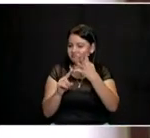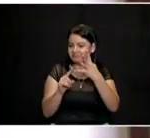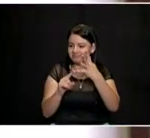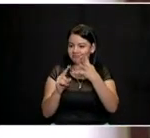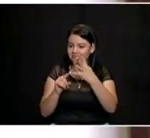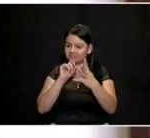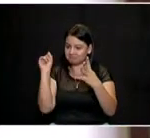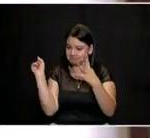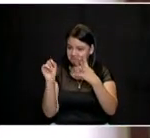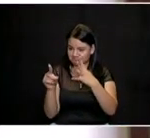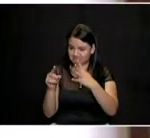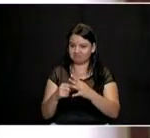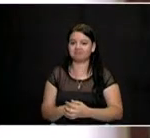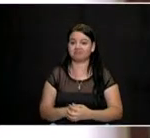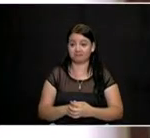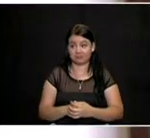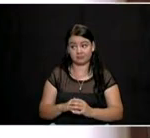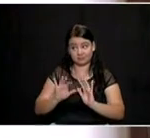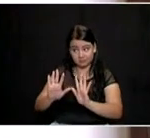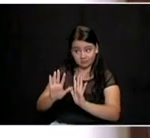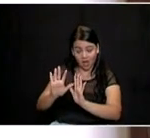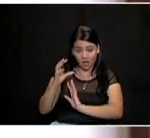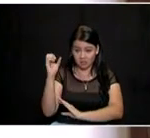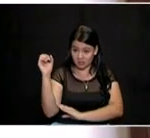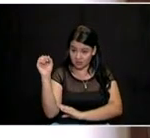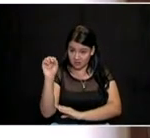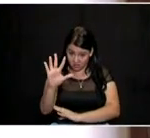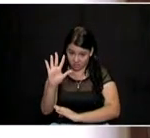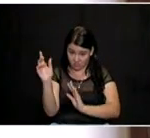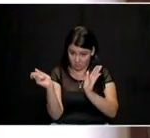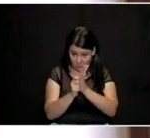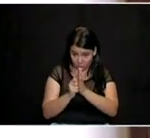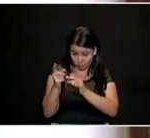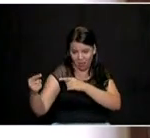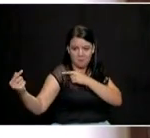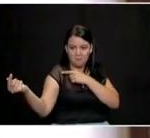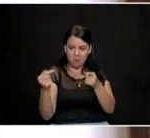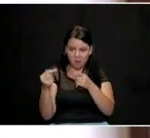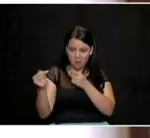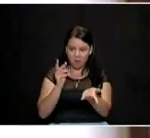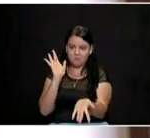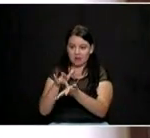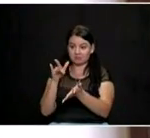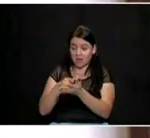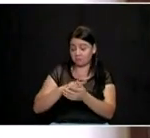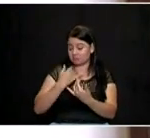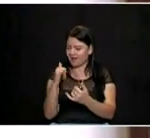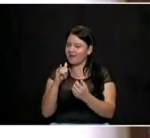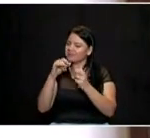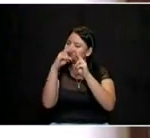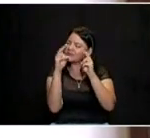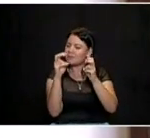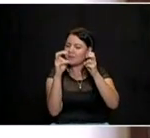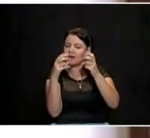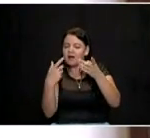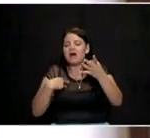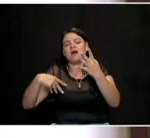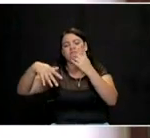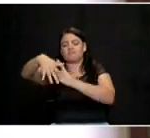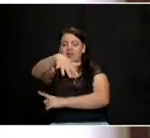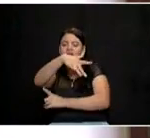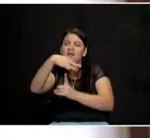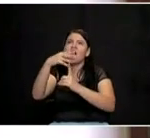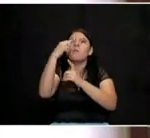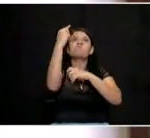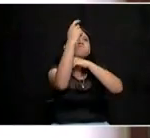mejor este es el quinto debate en el que ustedes han participado y hemos hablado de medio ambiente allí se ha hablado de calidad del